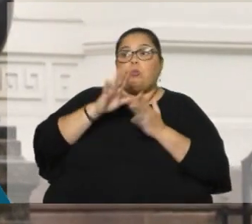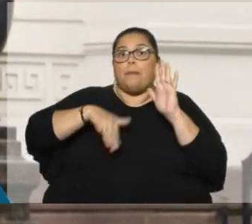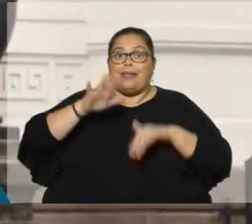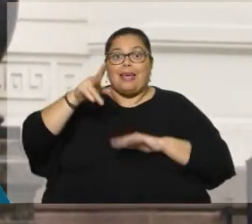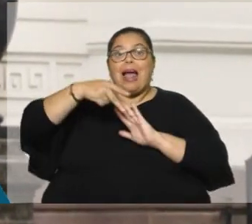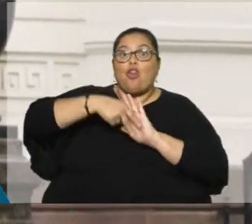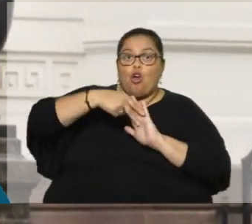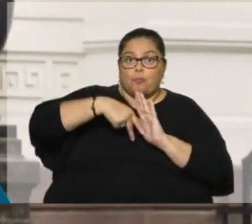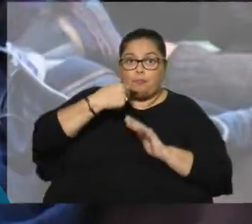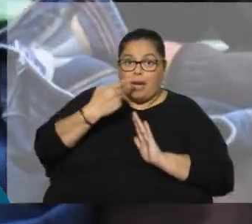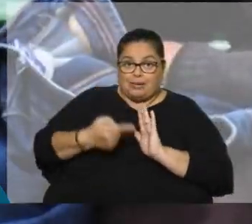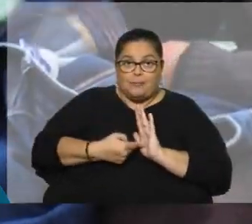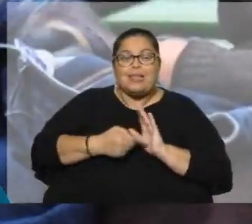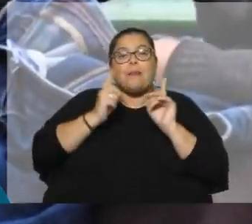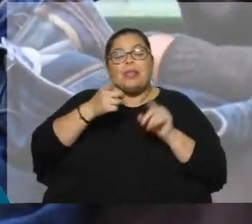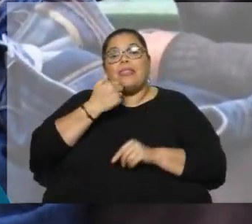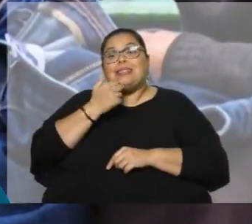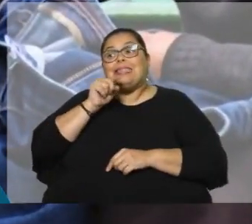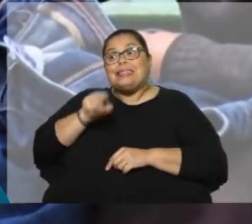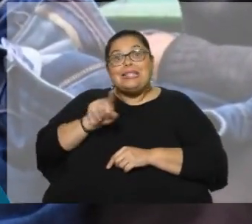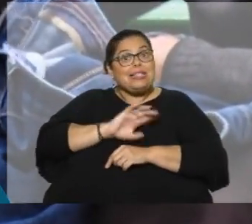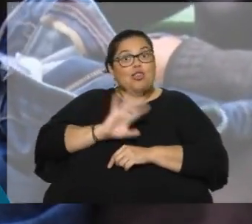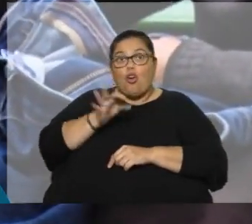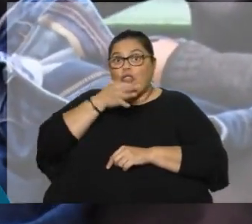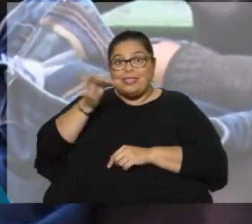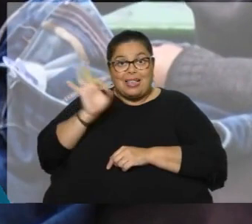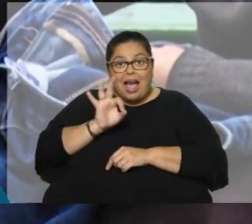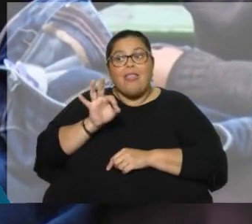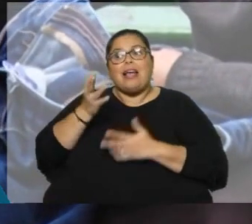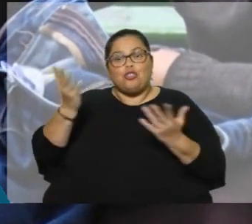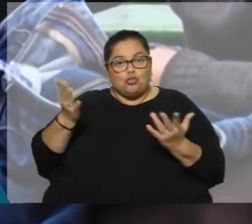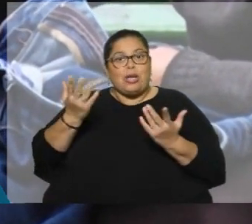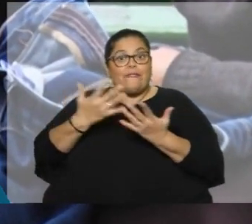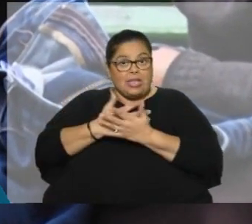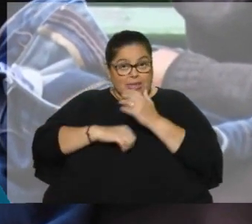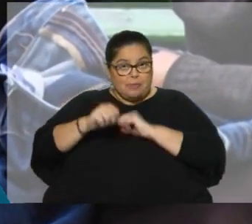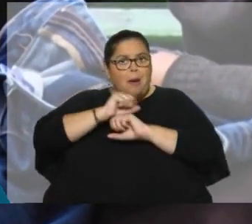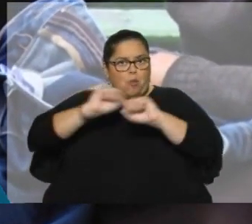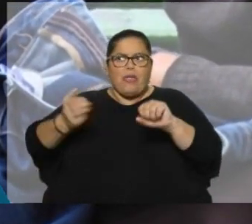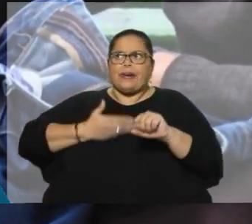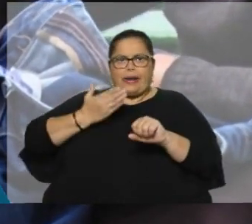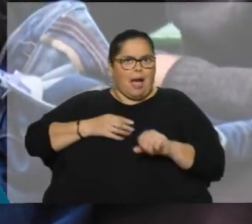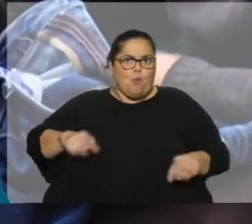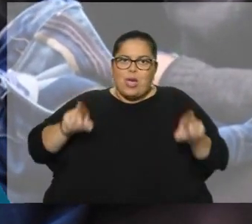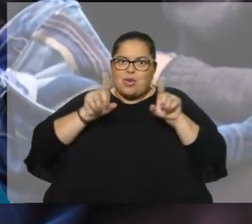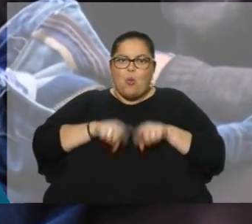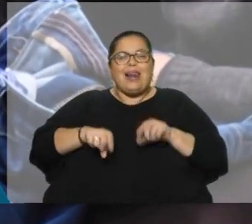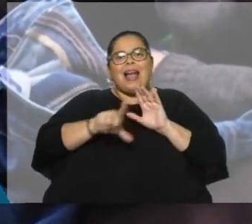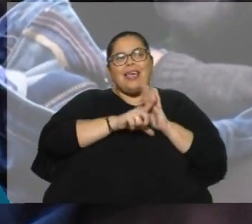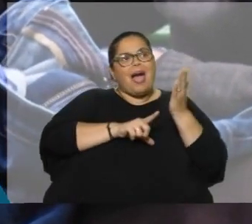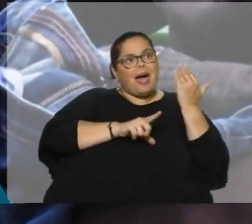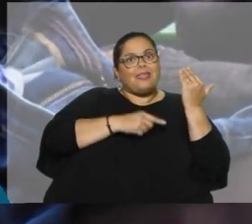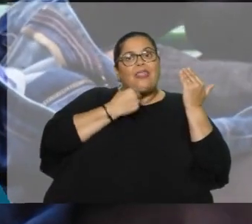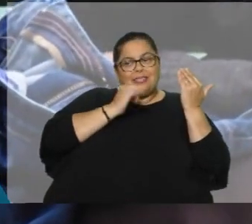en esta materia si esta disposición no estuviera la víctima podría hacer el reclamo De cualquier manera ya que desde que Tristán